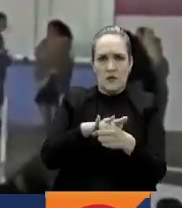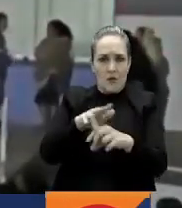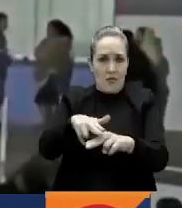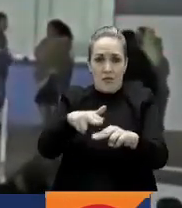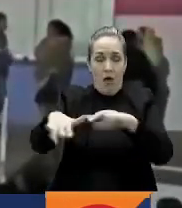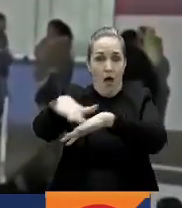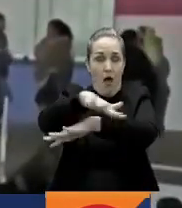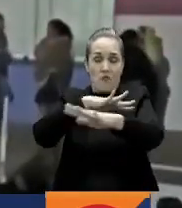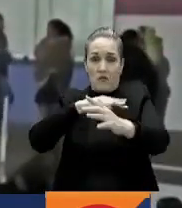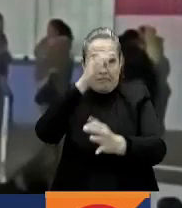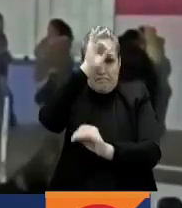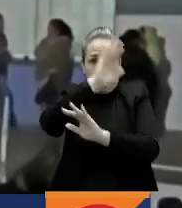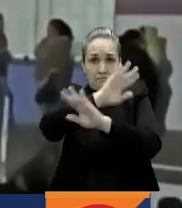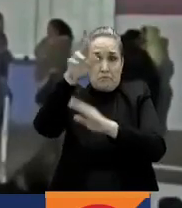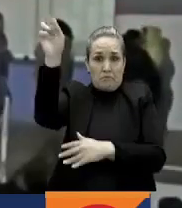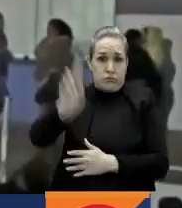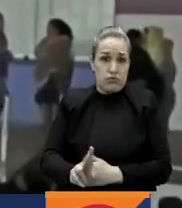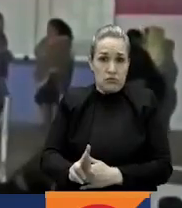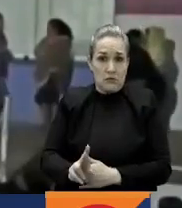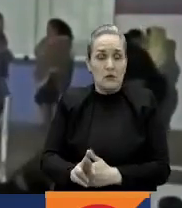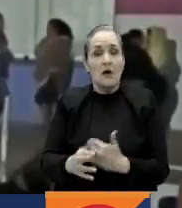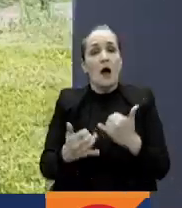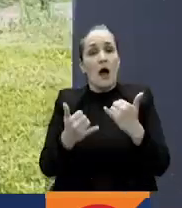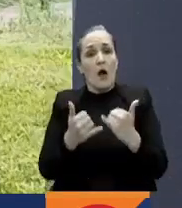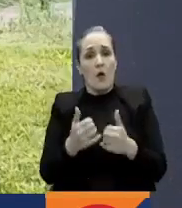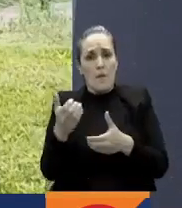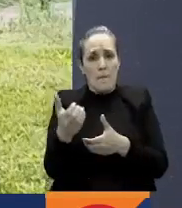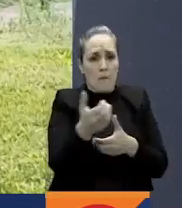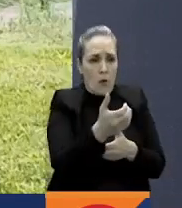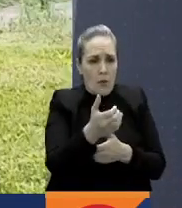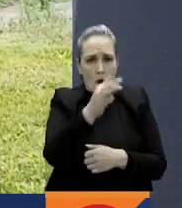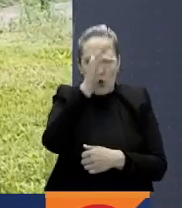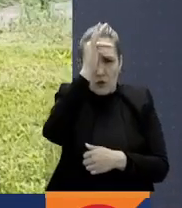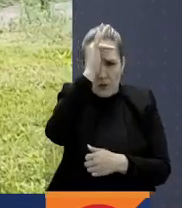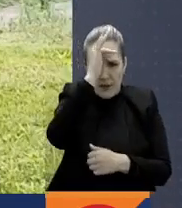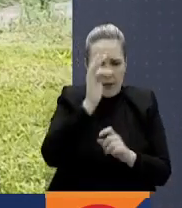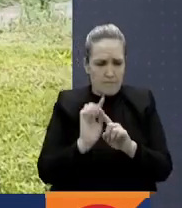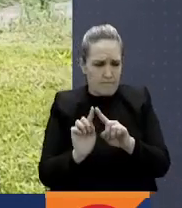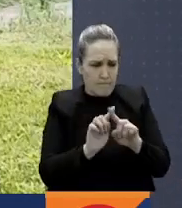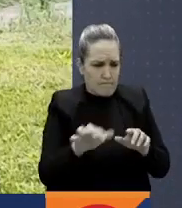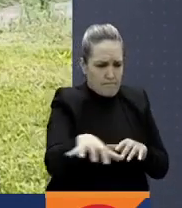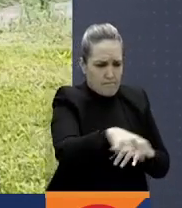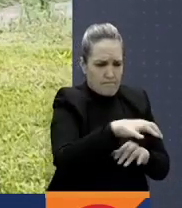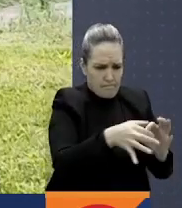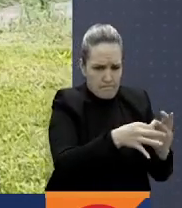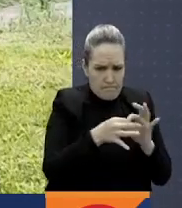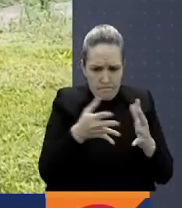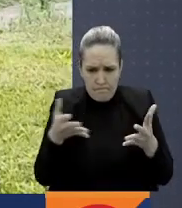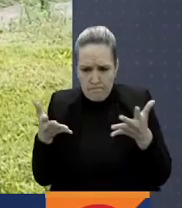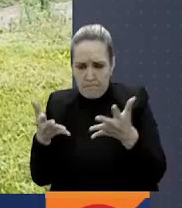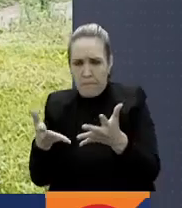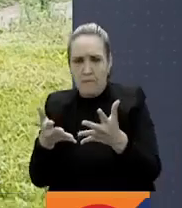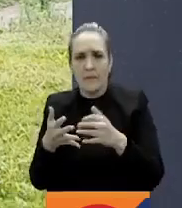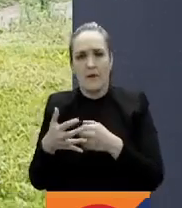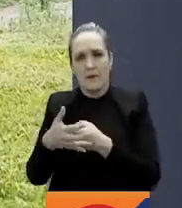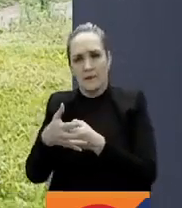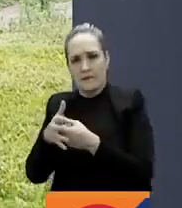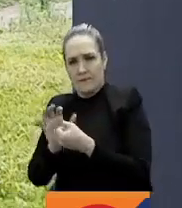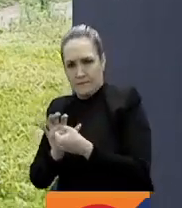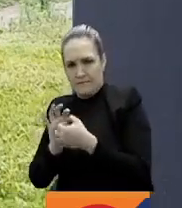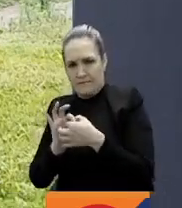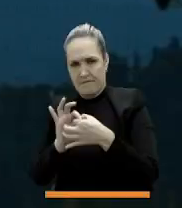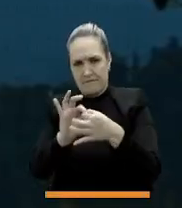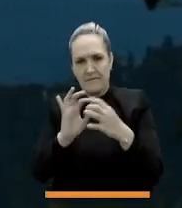los organismos de socorro, igualmente los bomberos de la localidad y el Hospital S del Tambo. RTBC Noticias, conectados